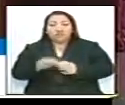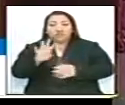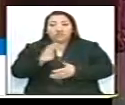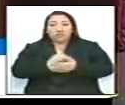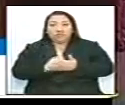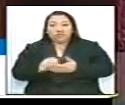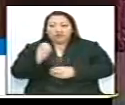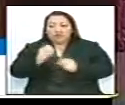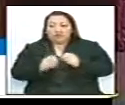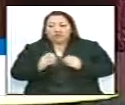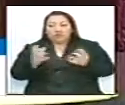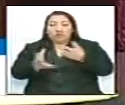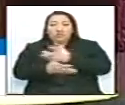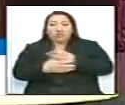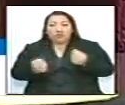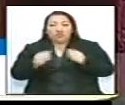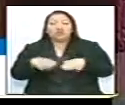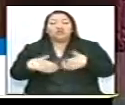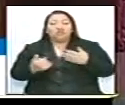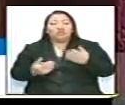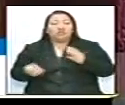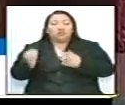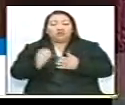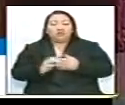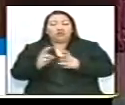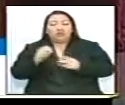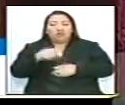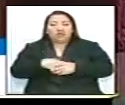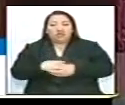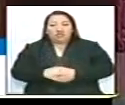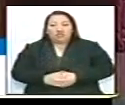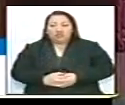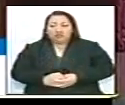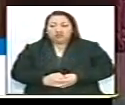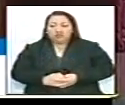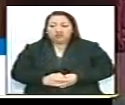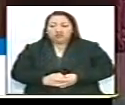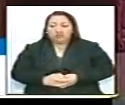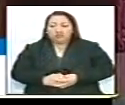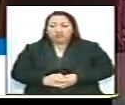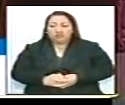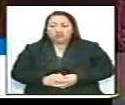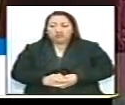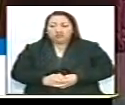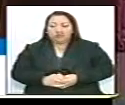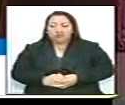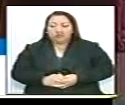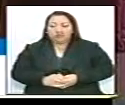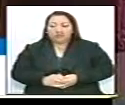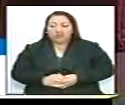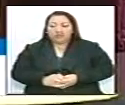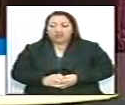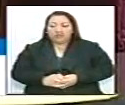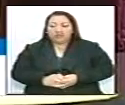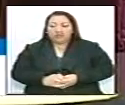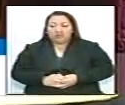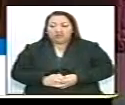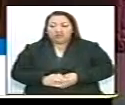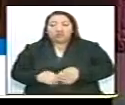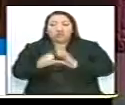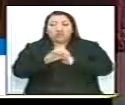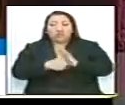4 meses en la fecha de disolución sin que pueda alterarse el sistema electoral preexistente. Es decir, la Constitución